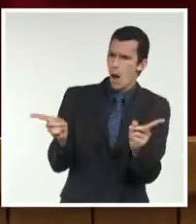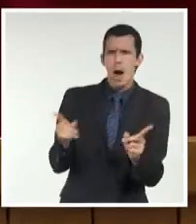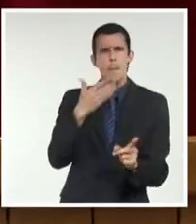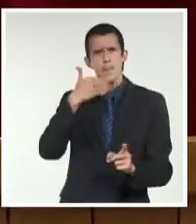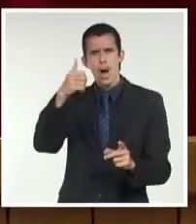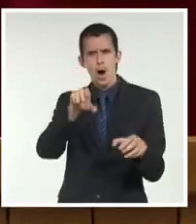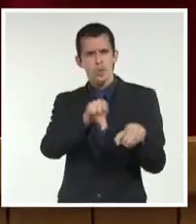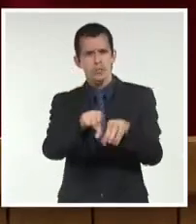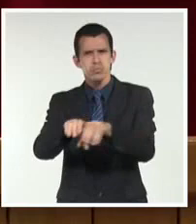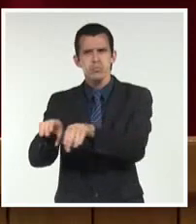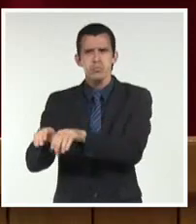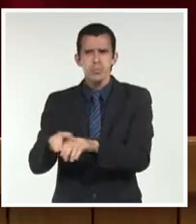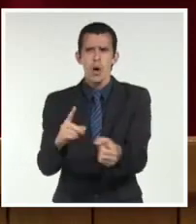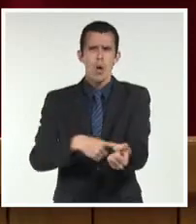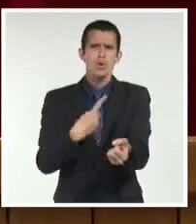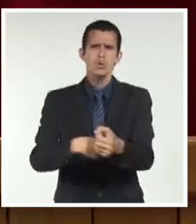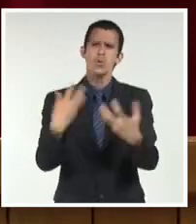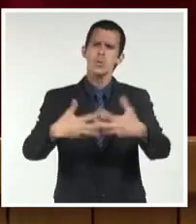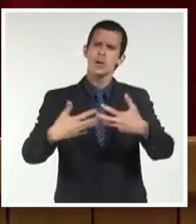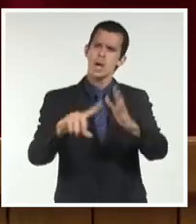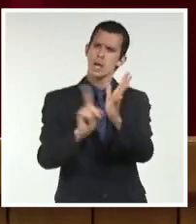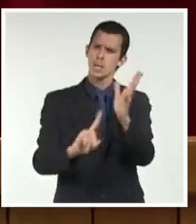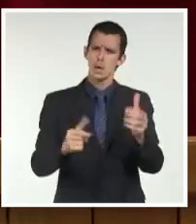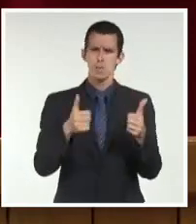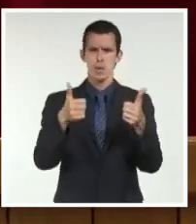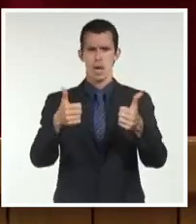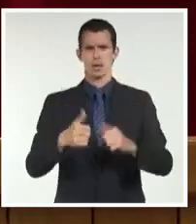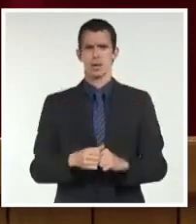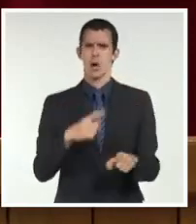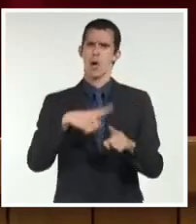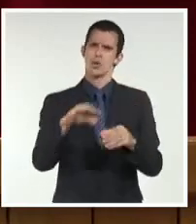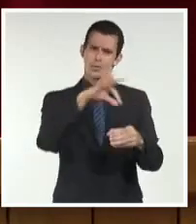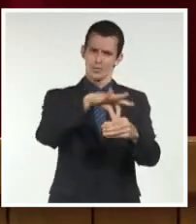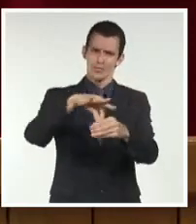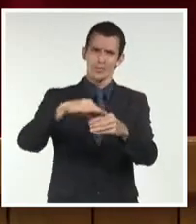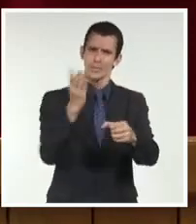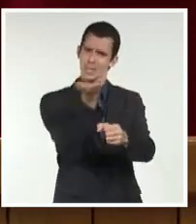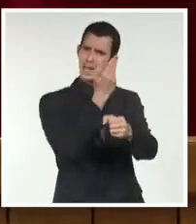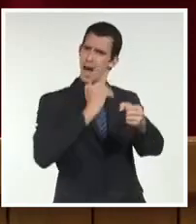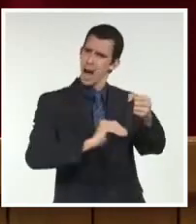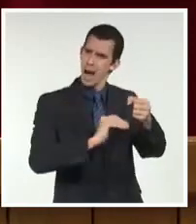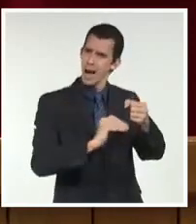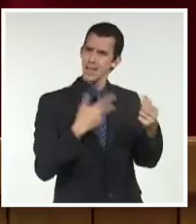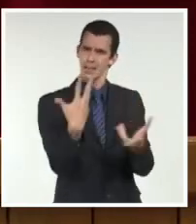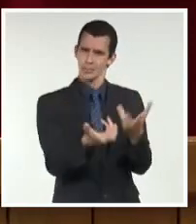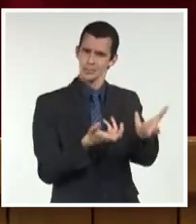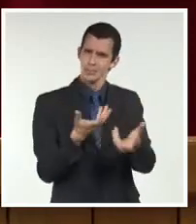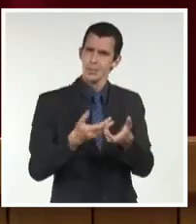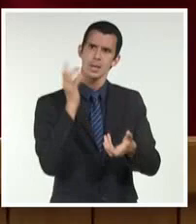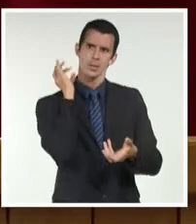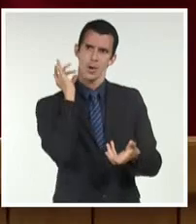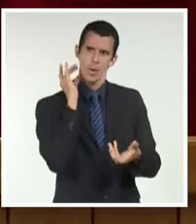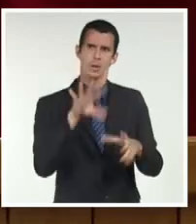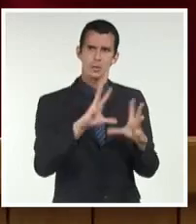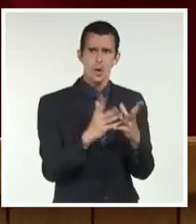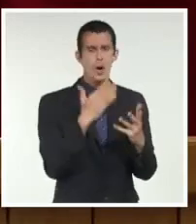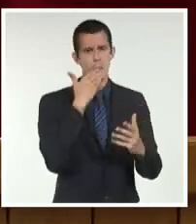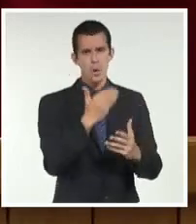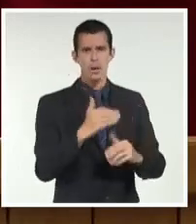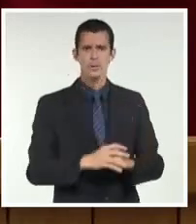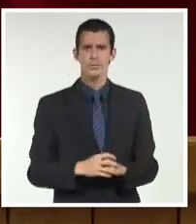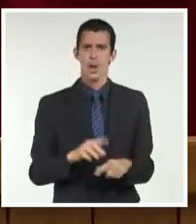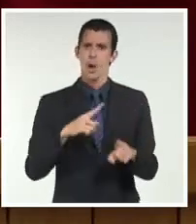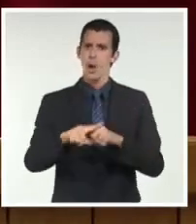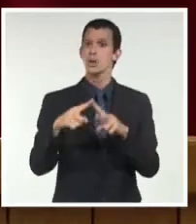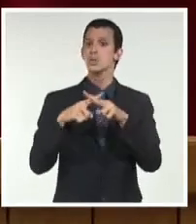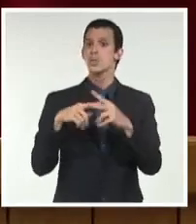alimentos, recuperar la zafra, restaurar las viviendas e instituciones afectadas por la explosión del Saratoga en La Habana y por las intensas